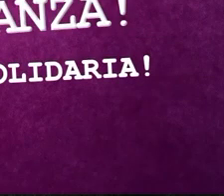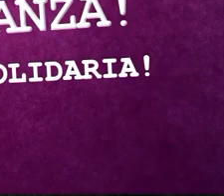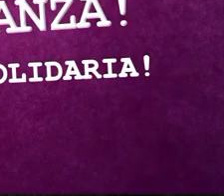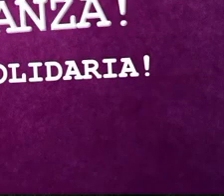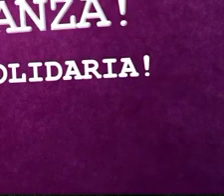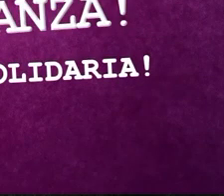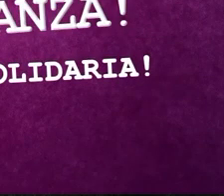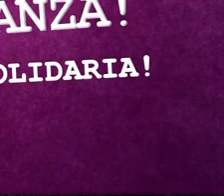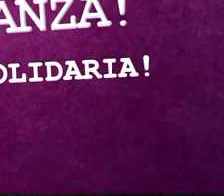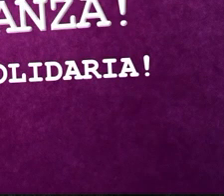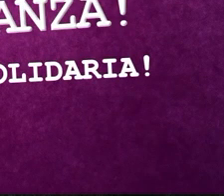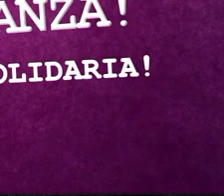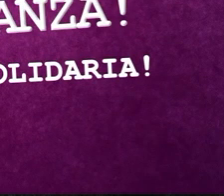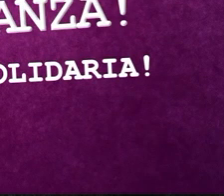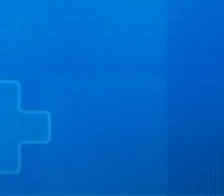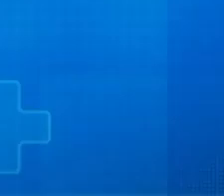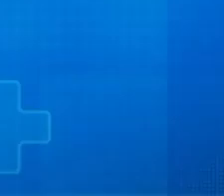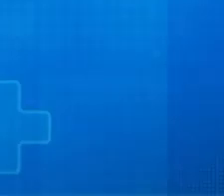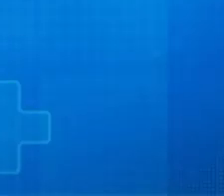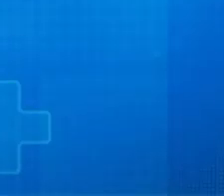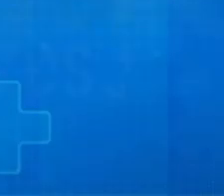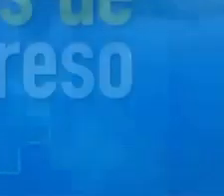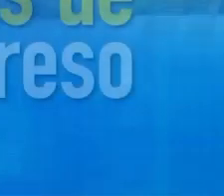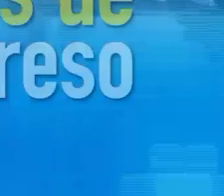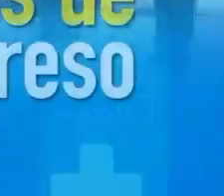para nuevas victorias.